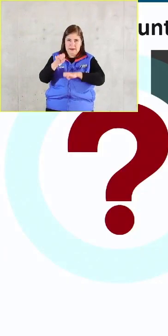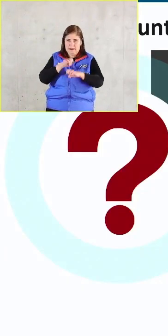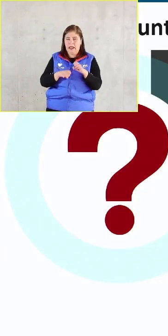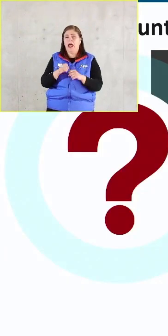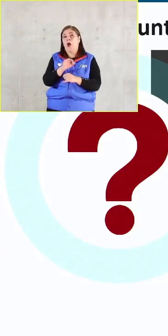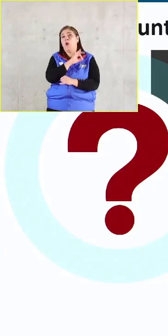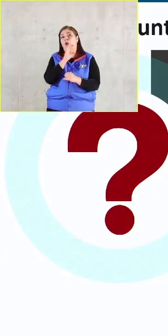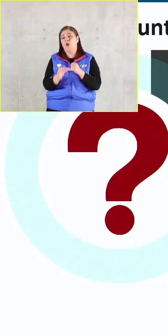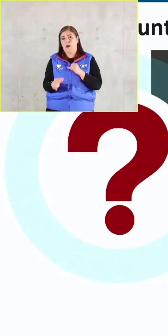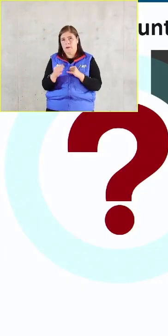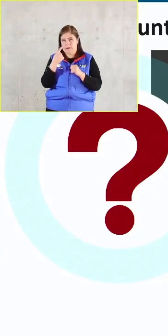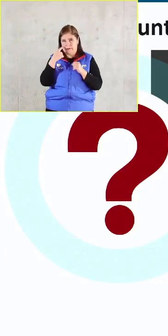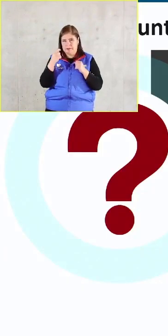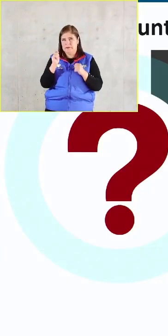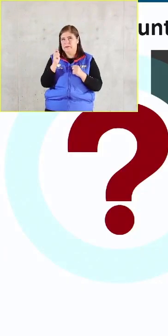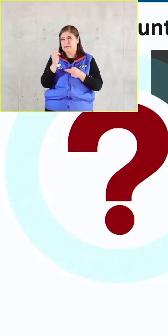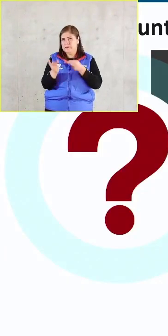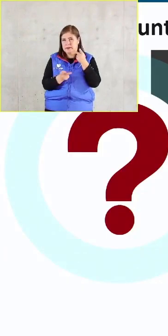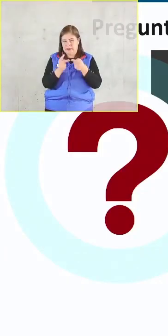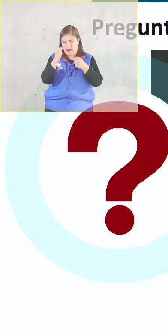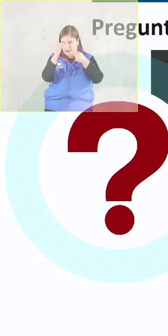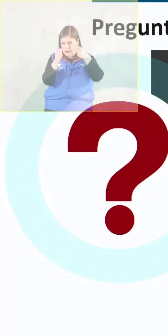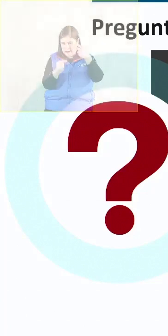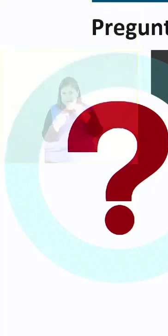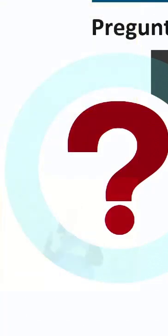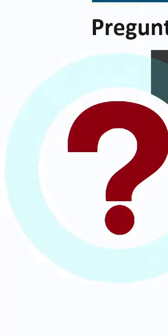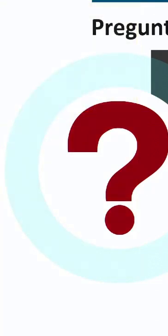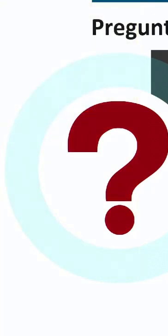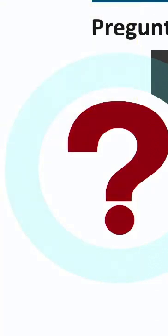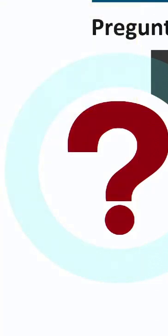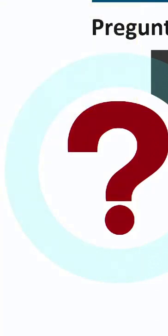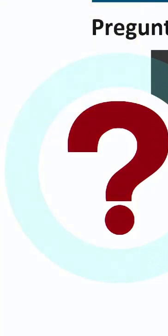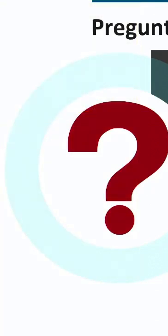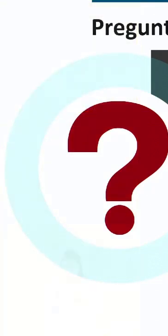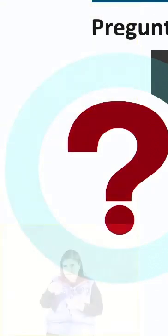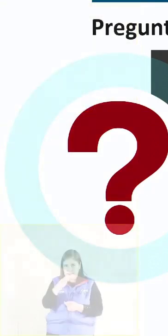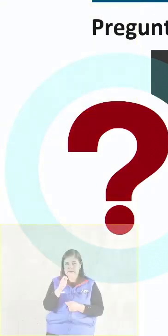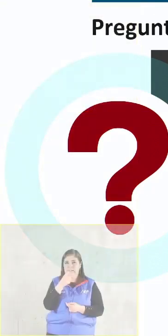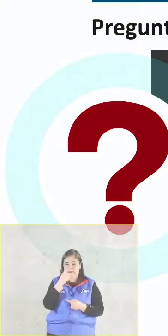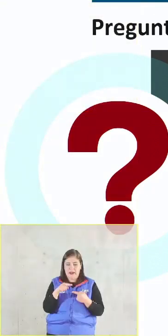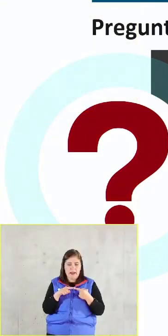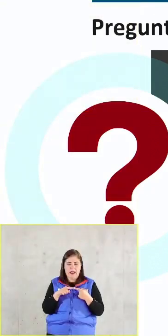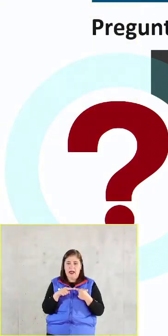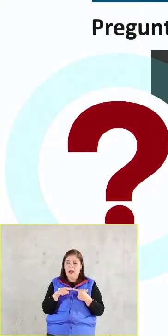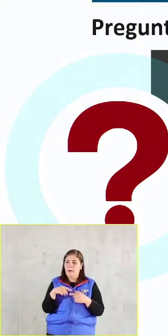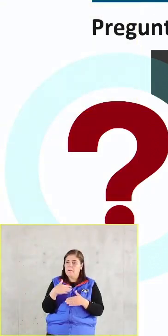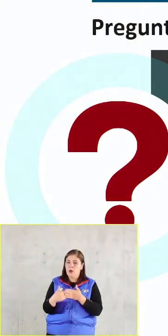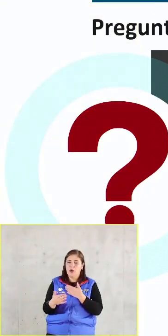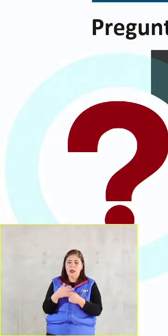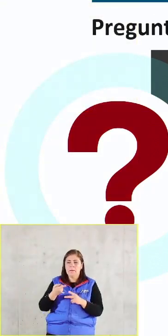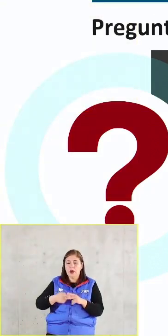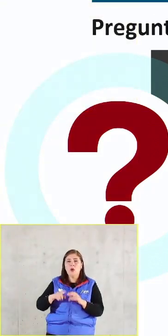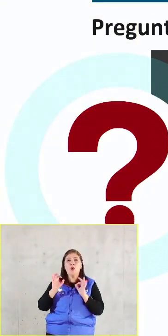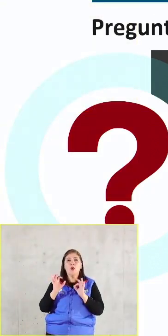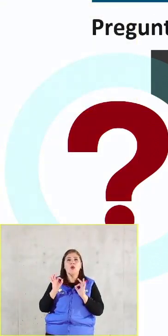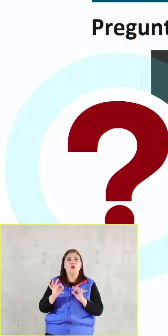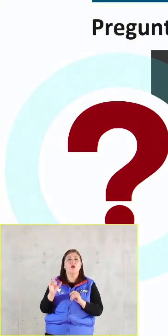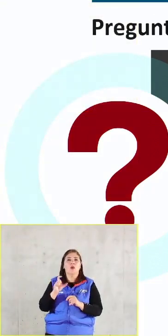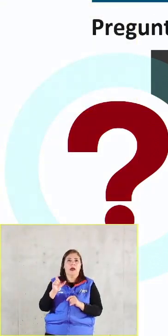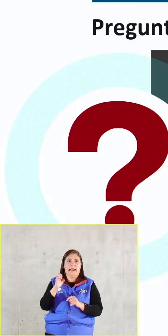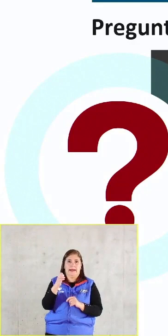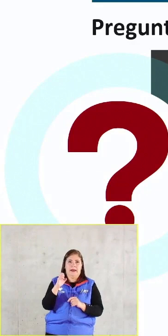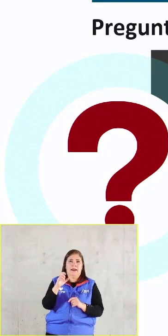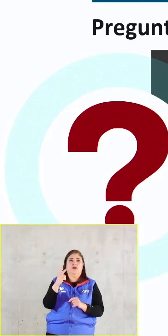Y ya por último, les dejo algunas preguntas frecuentes que seguramente muchos tendrán. ¿Cuándo inicia el nuevo modelo? En enero del 2022